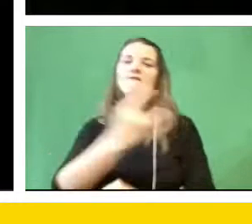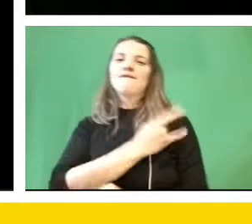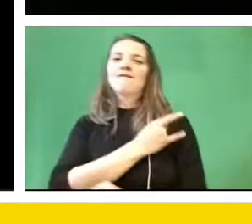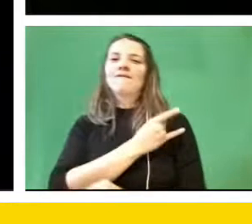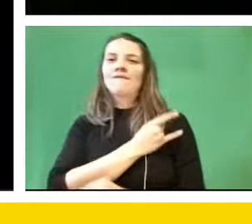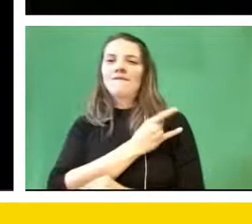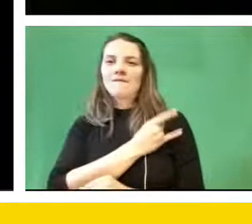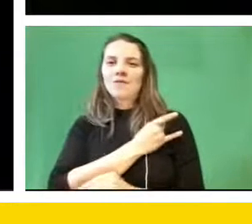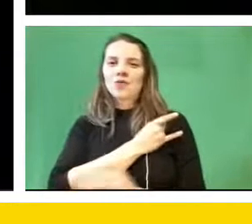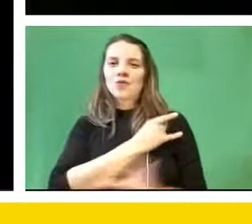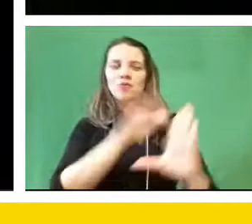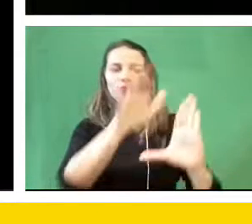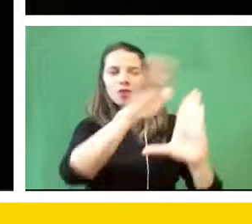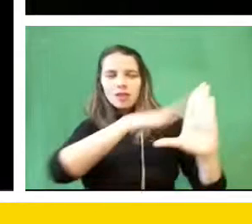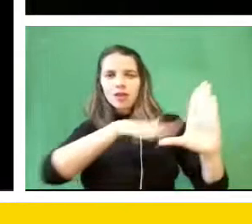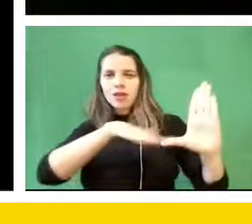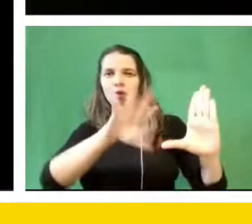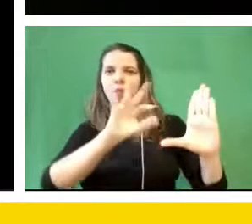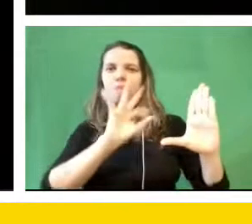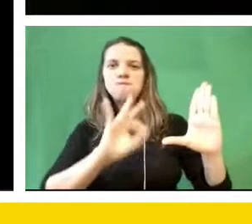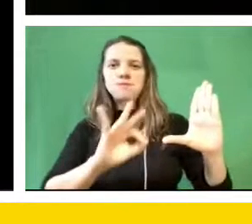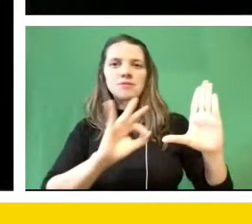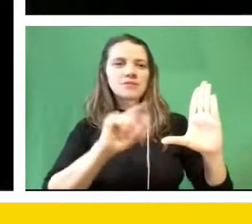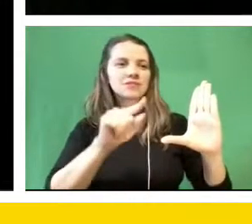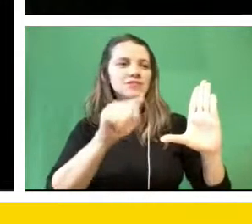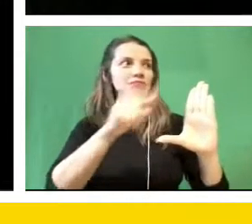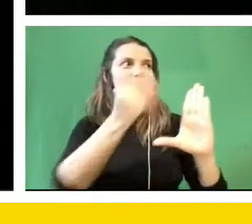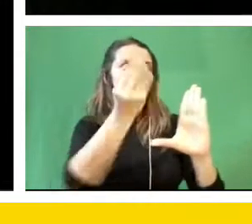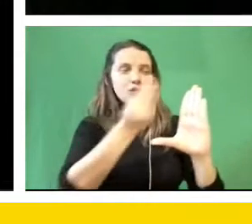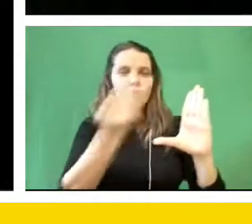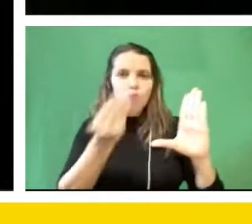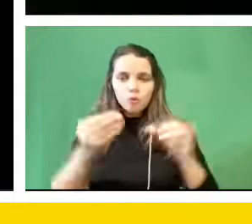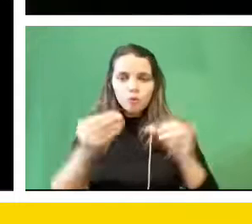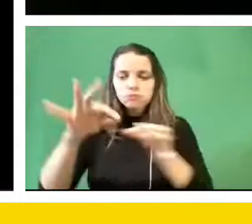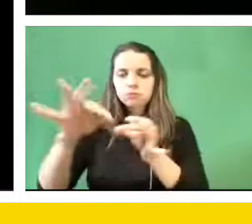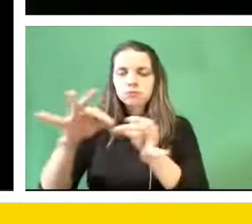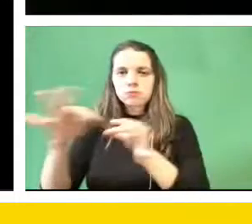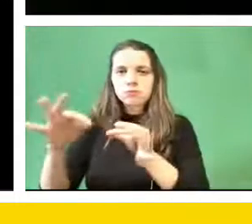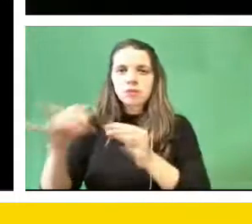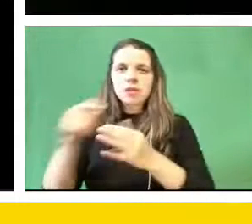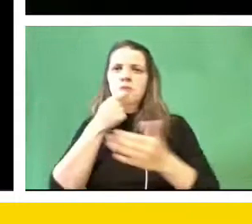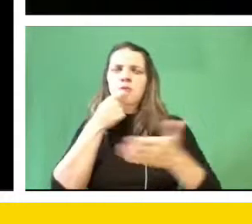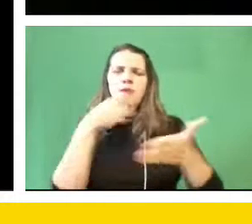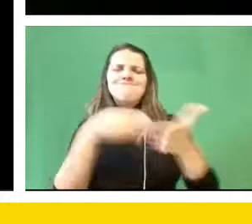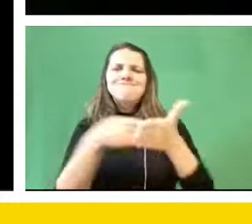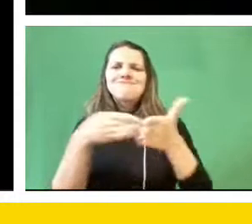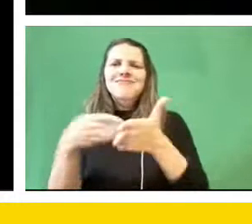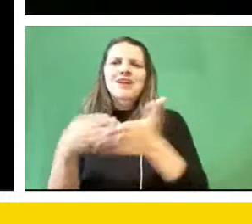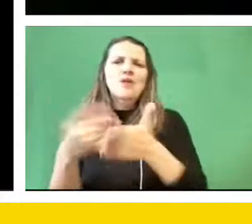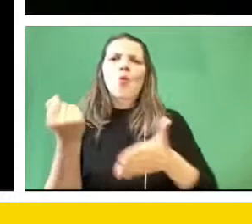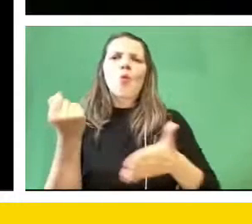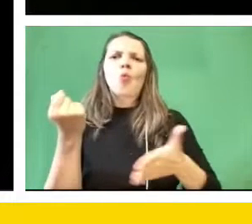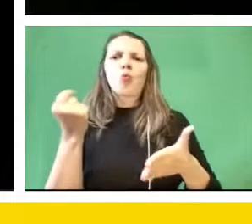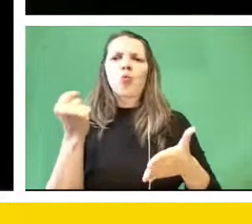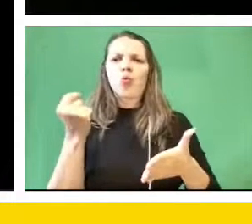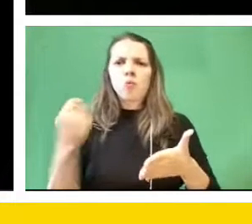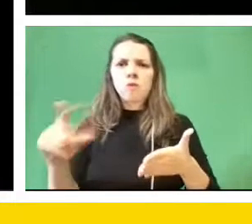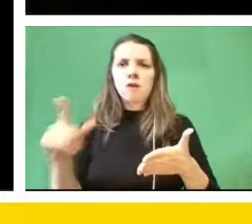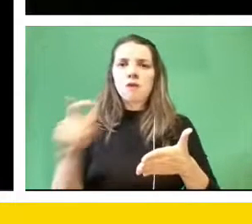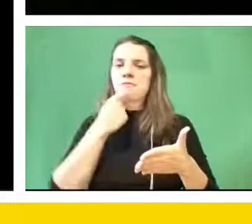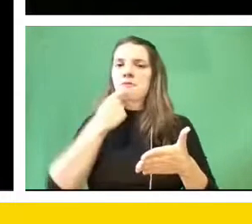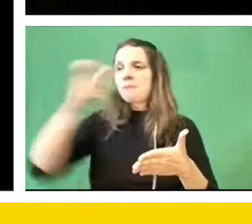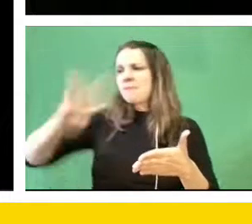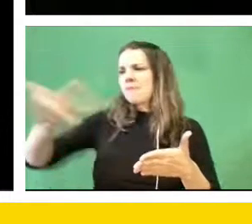donde se evaluaba cada uno de los espacios, las barreras que podía llegar a presentar para todo tipo de usuarios,